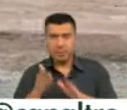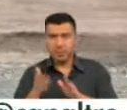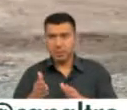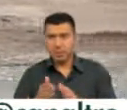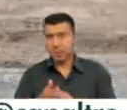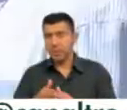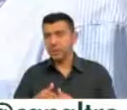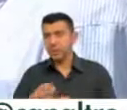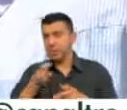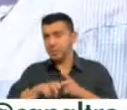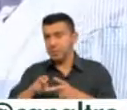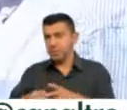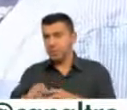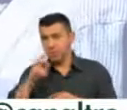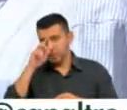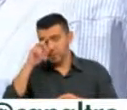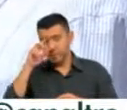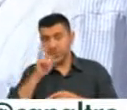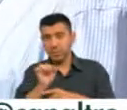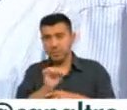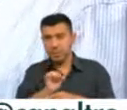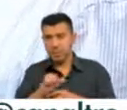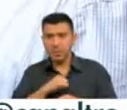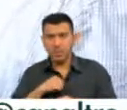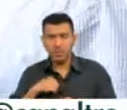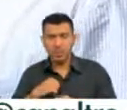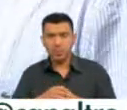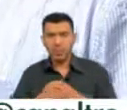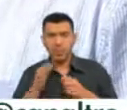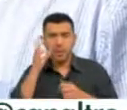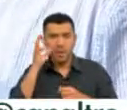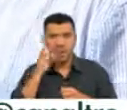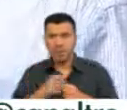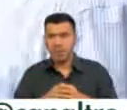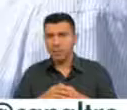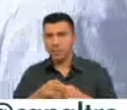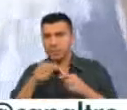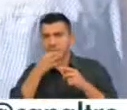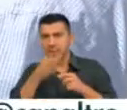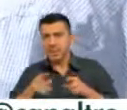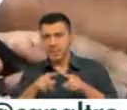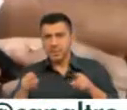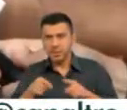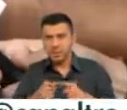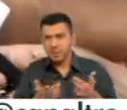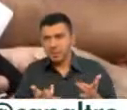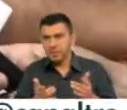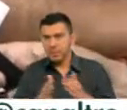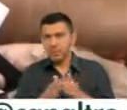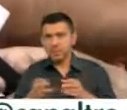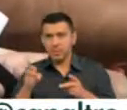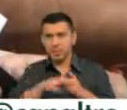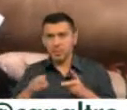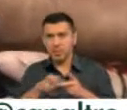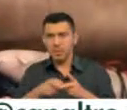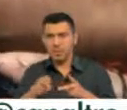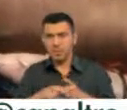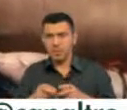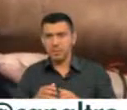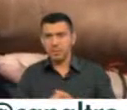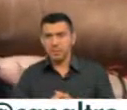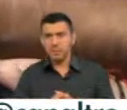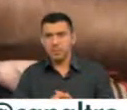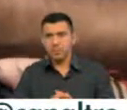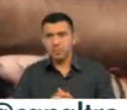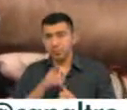parqueaderos estacionamiento de vehículos de servicio público cafetería y las salas de espera y abordaje y estas infraestructuras si